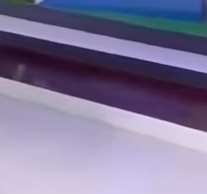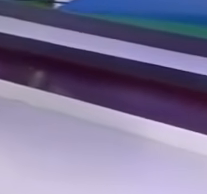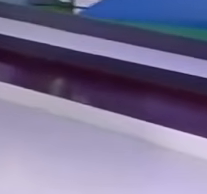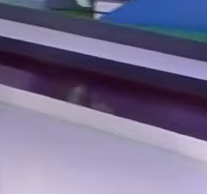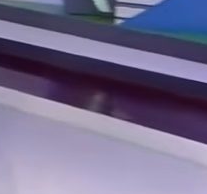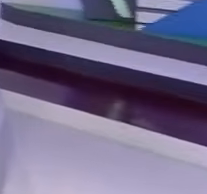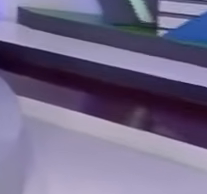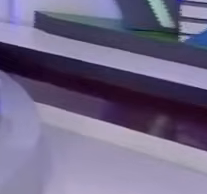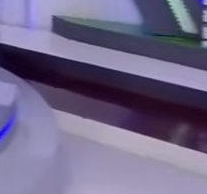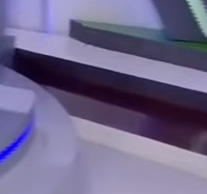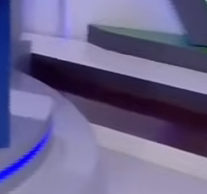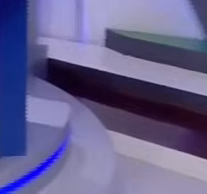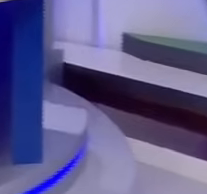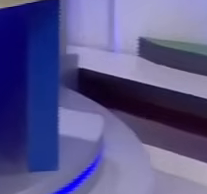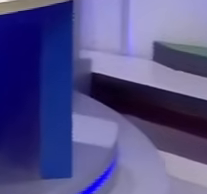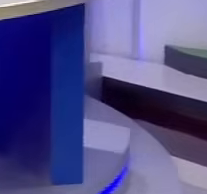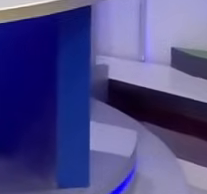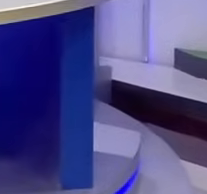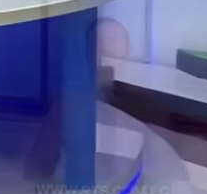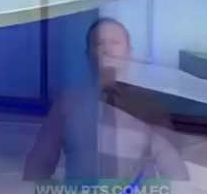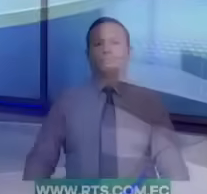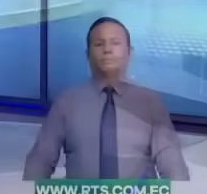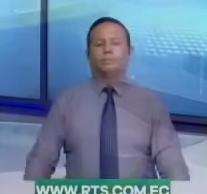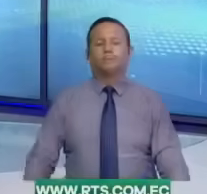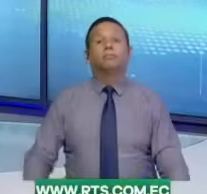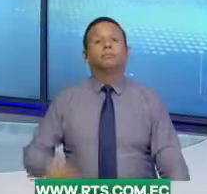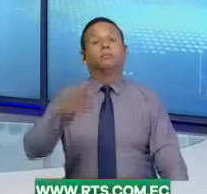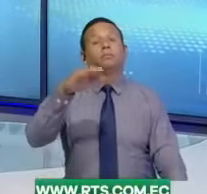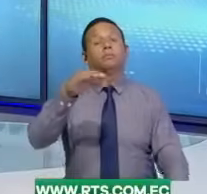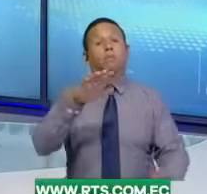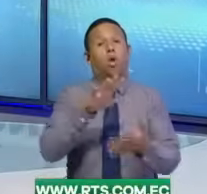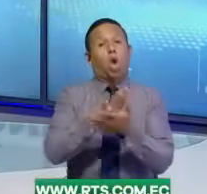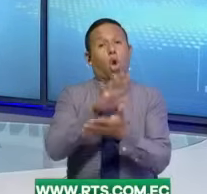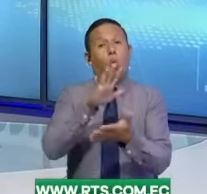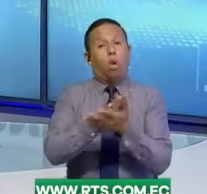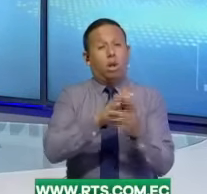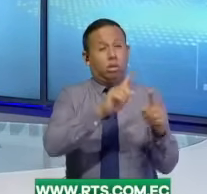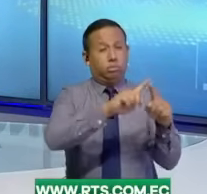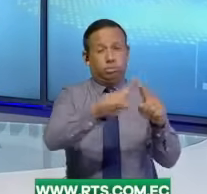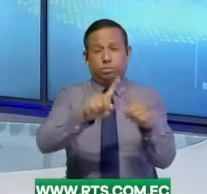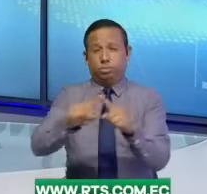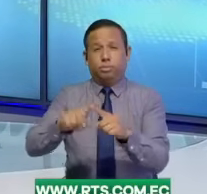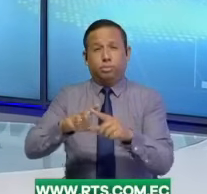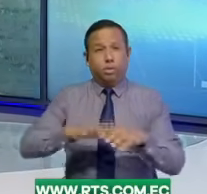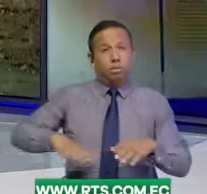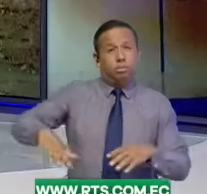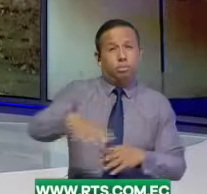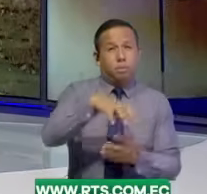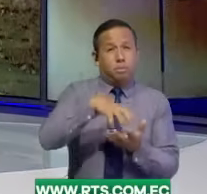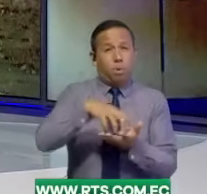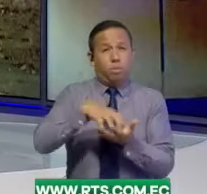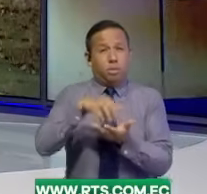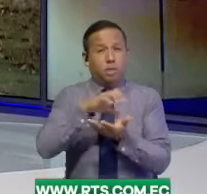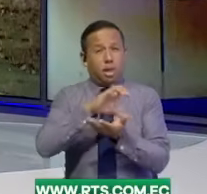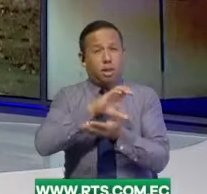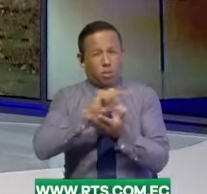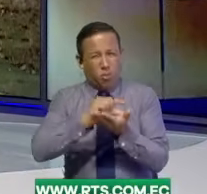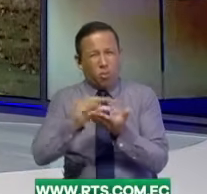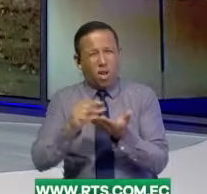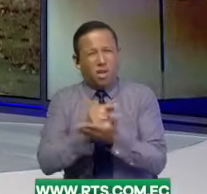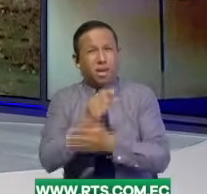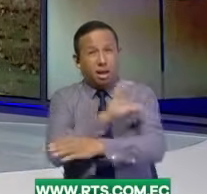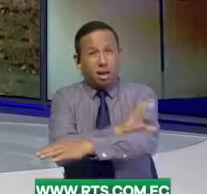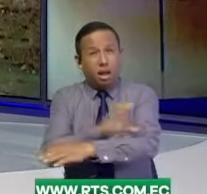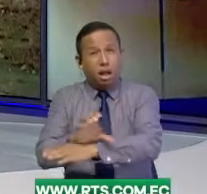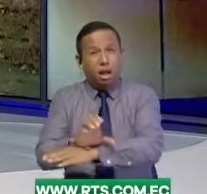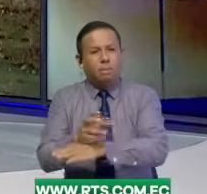Gracias por preferirnos, amables televidentes. Varias escuelas en la ruralidad de la provincia del Guayas se encuentran en mal estado a